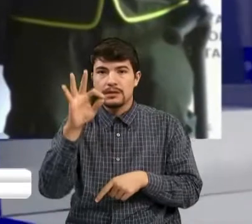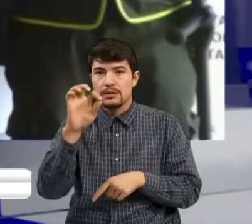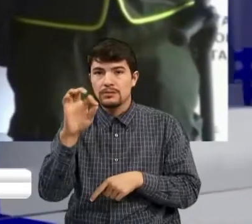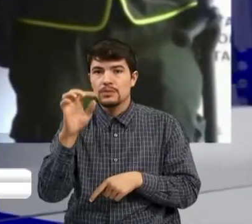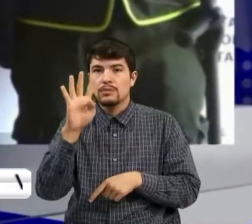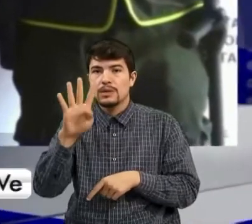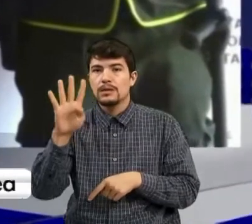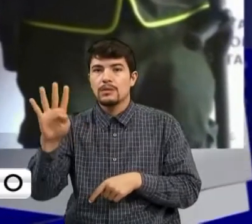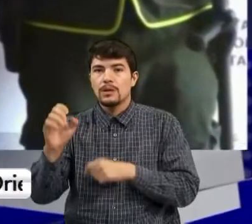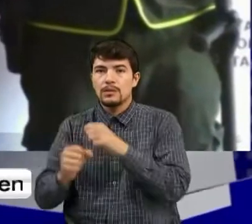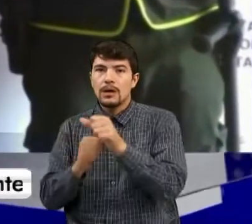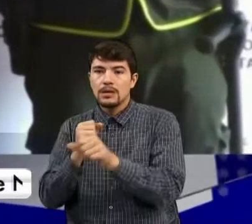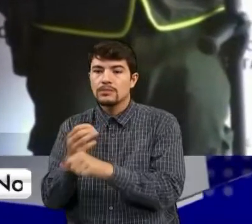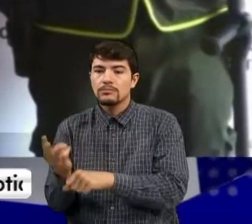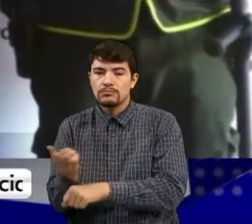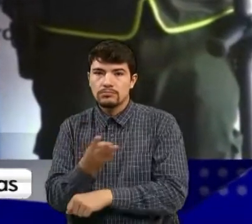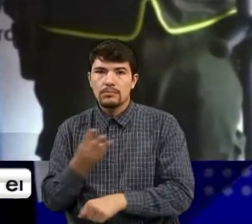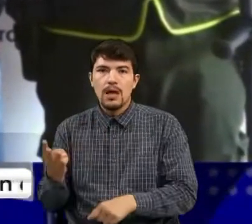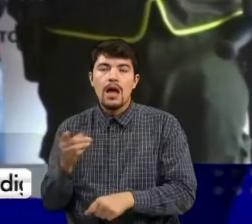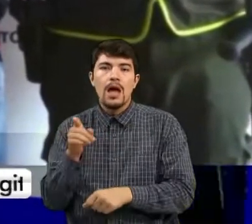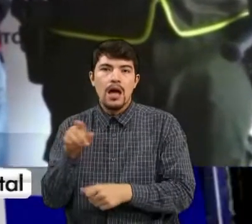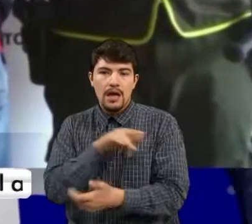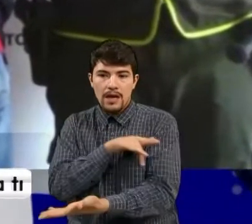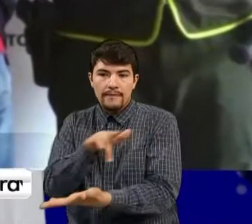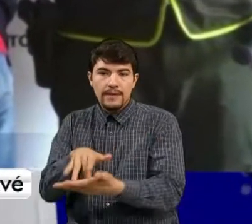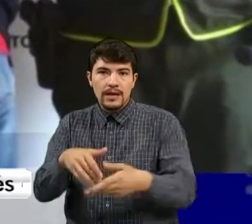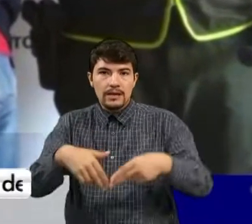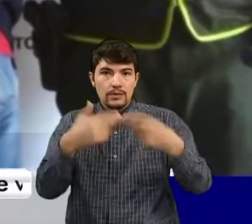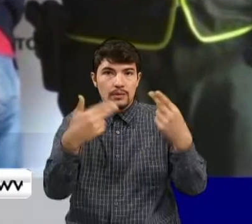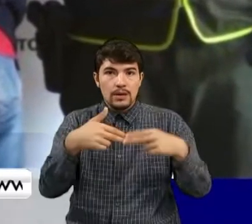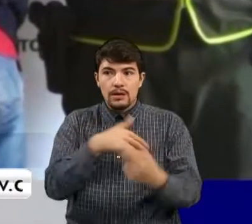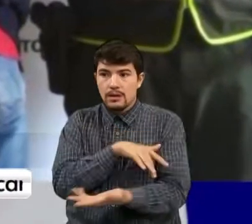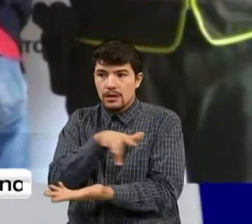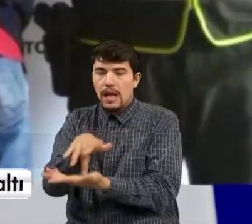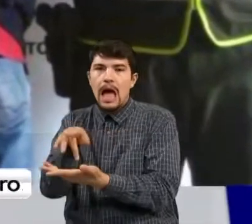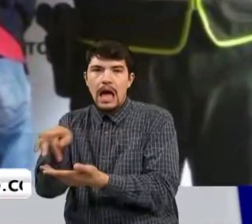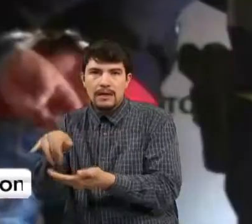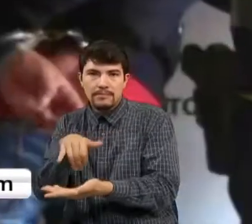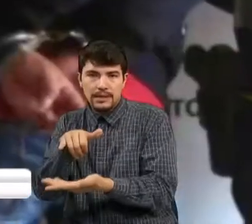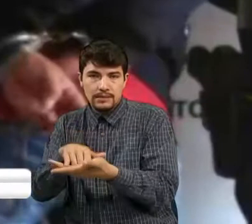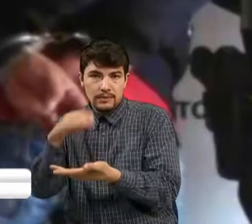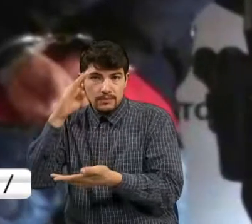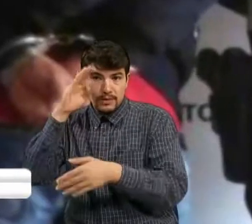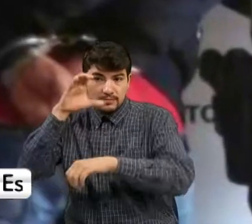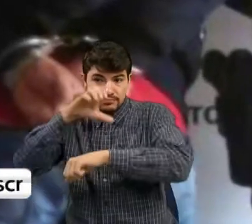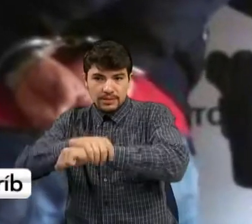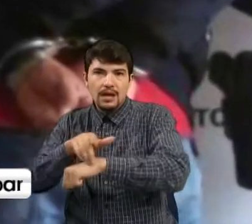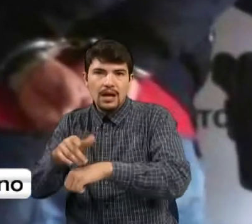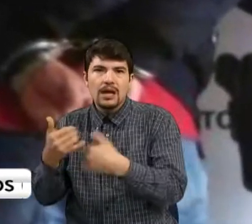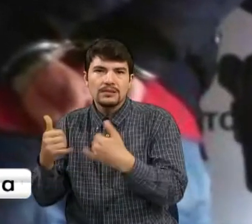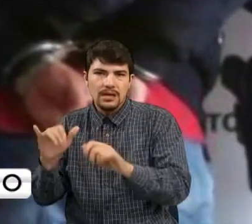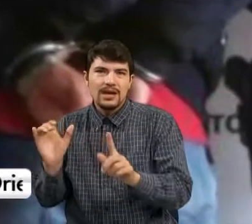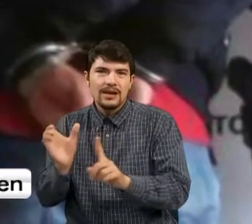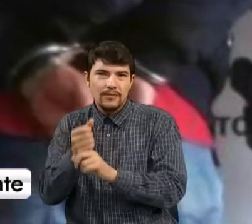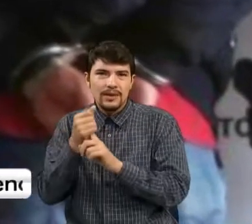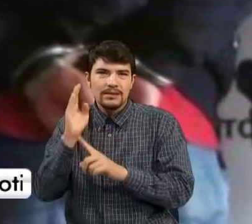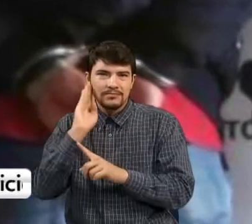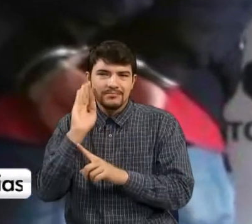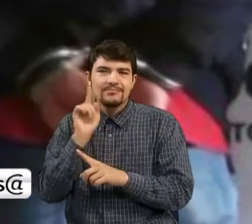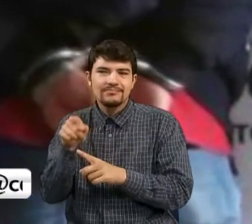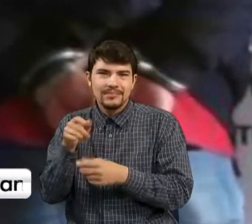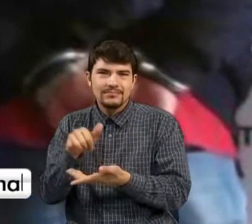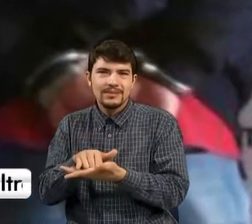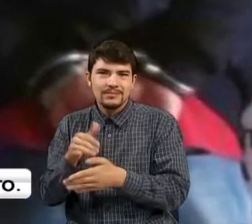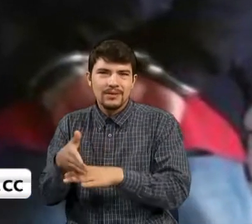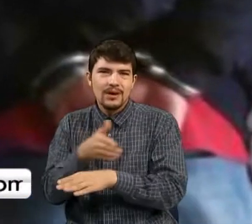44 años quienes habían llegado de tunja a la localidad en el operativo fueron incautados varios celulares reportados como robados